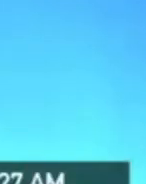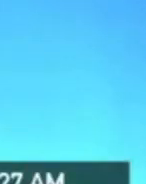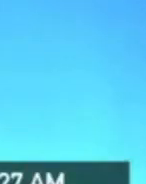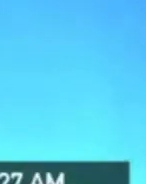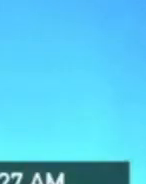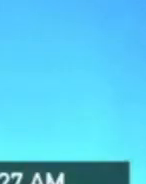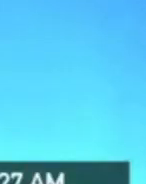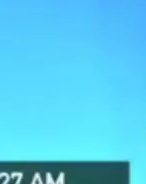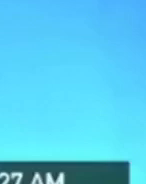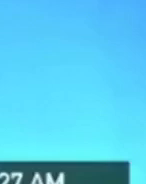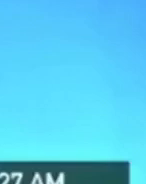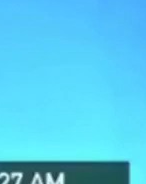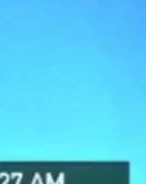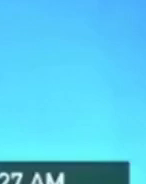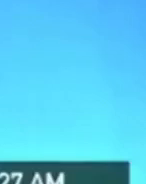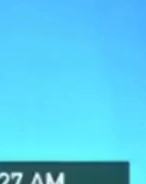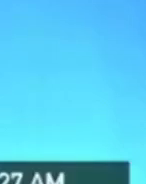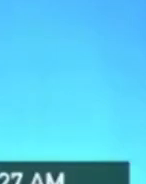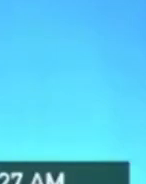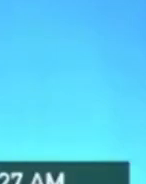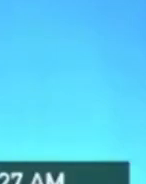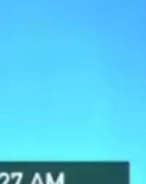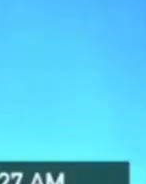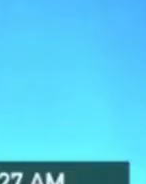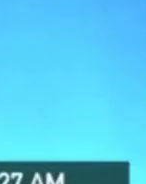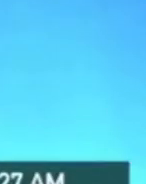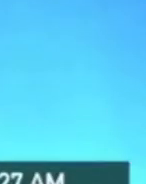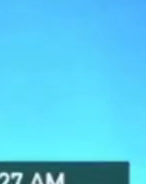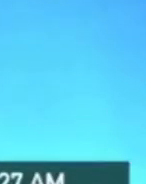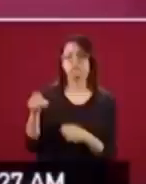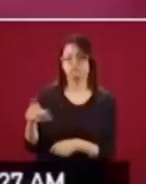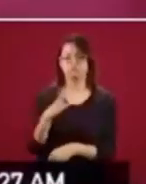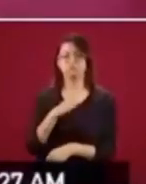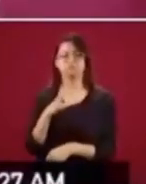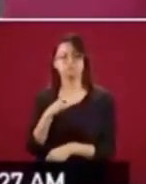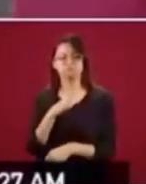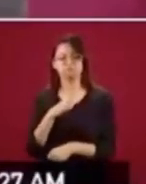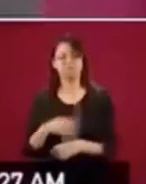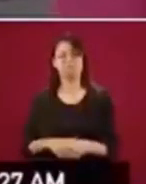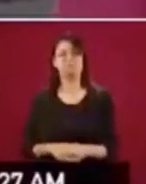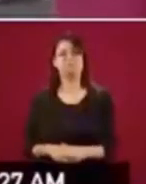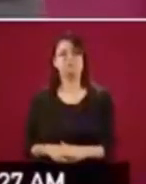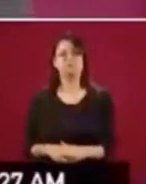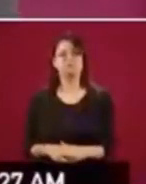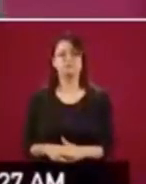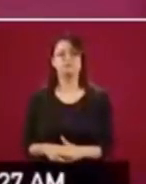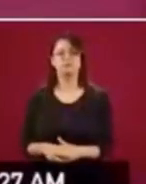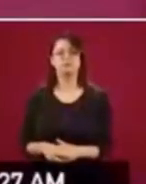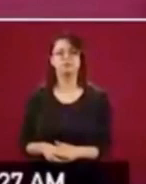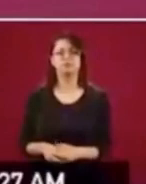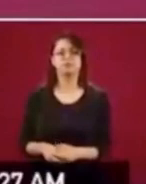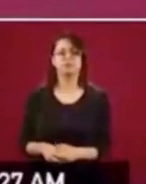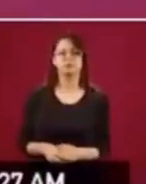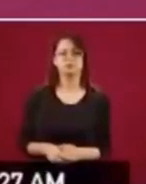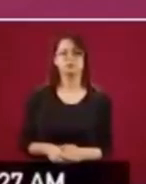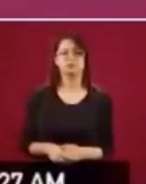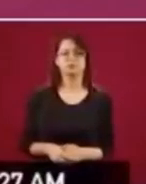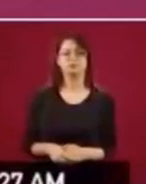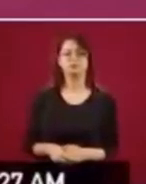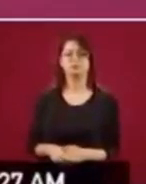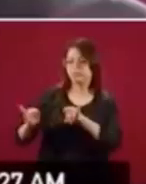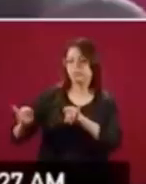nos llevamos prácticamente dos semanas completas de maneras en las que el tema es el feminicidio y el presidente no puede